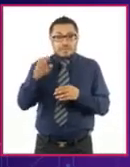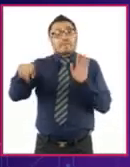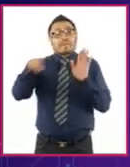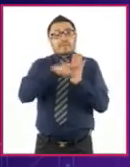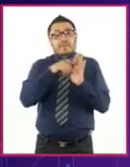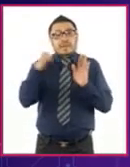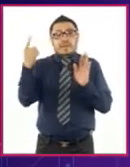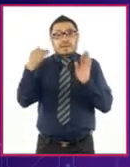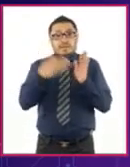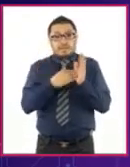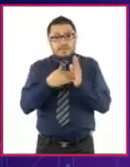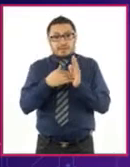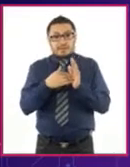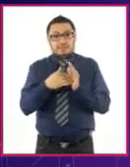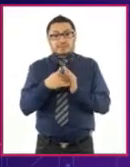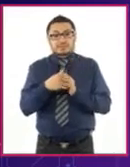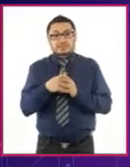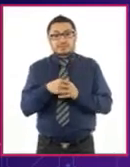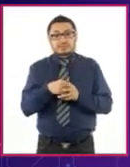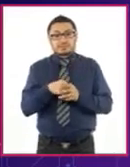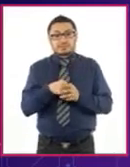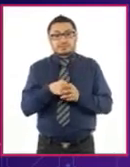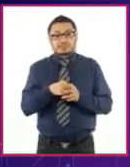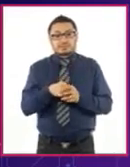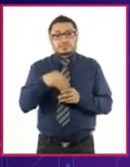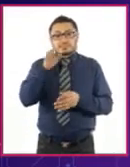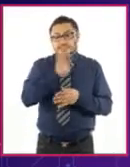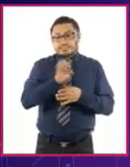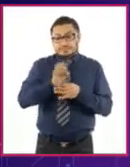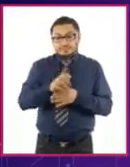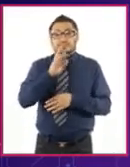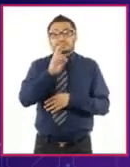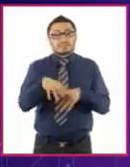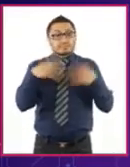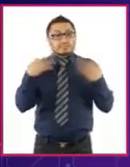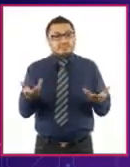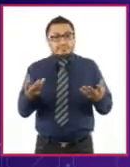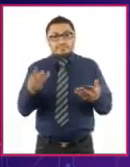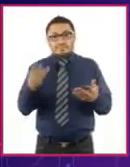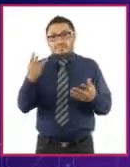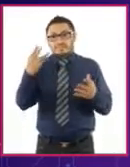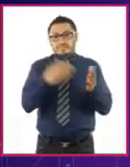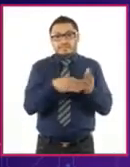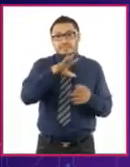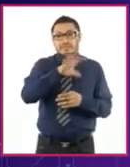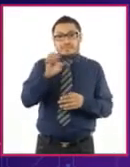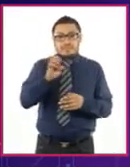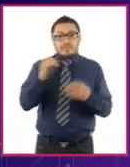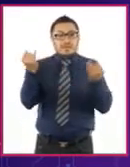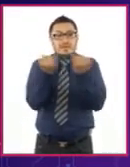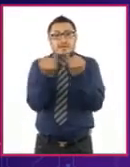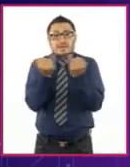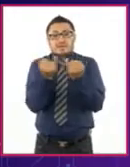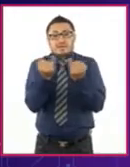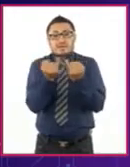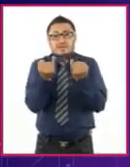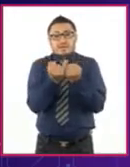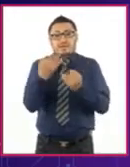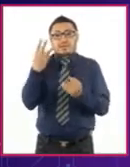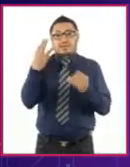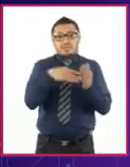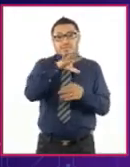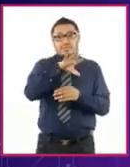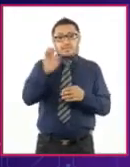1,000. Por lo que se obtiene finalmente, 3,500 es igual a